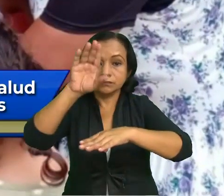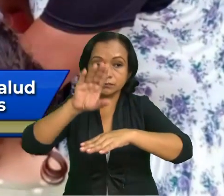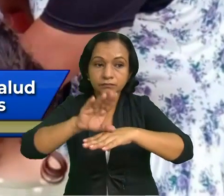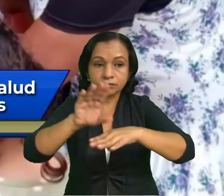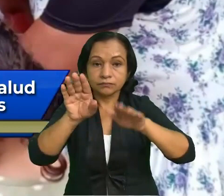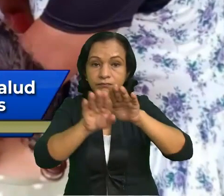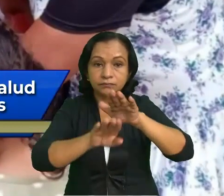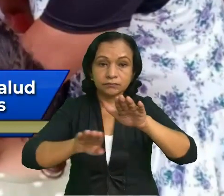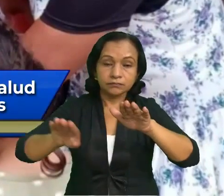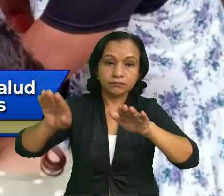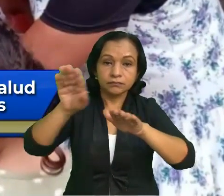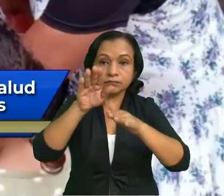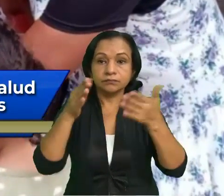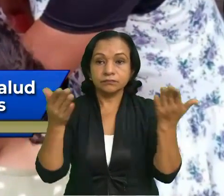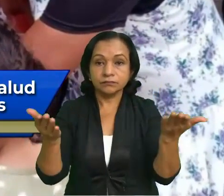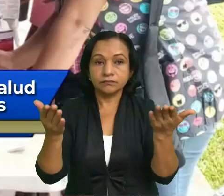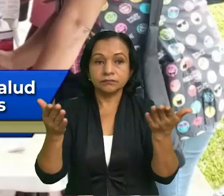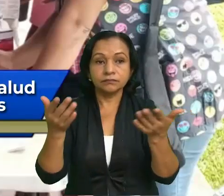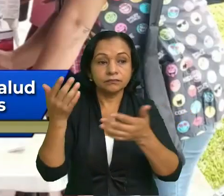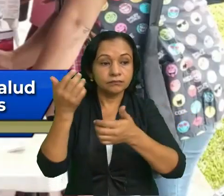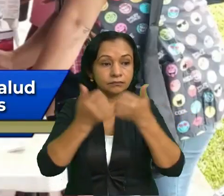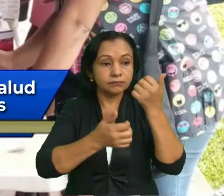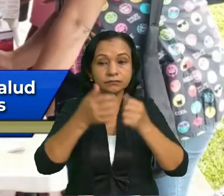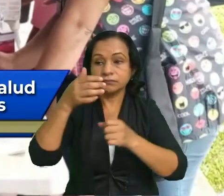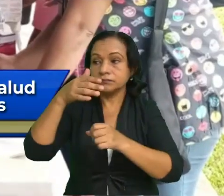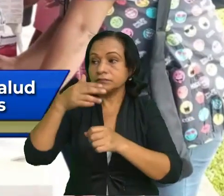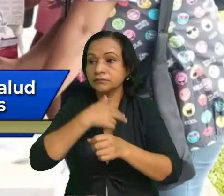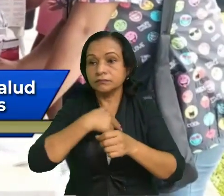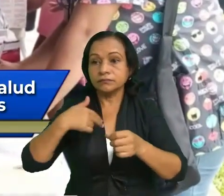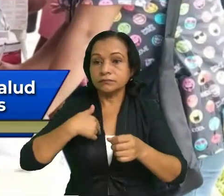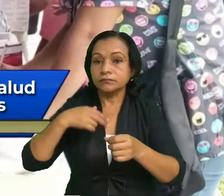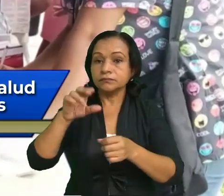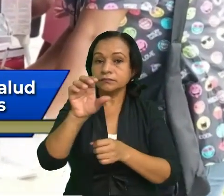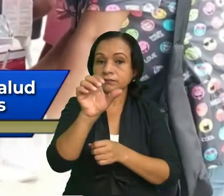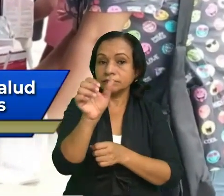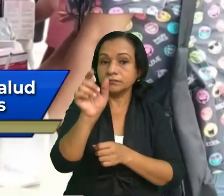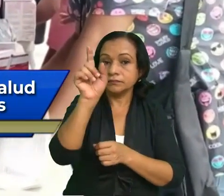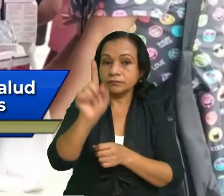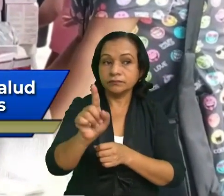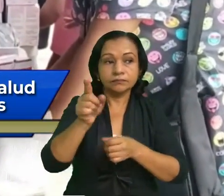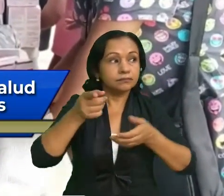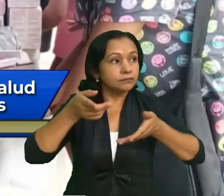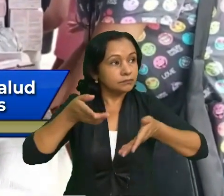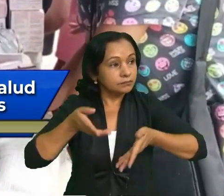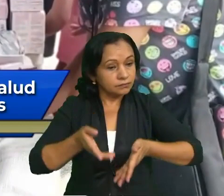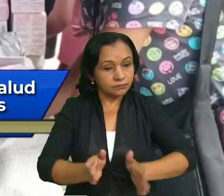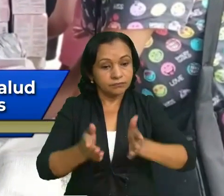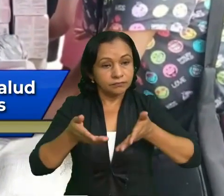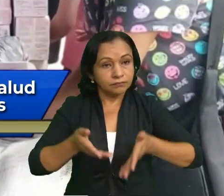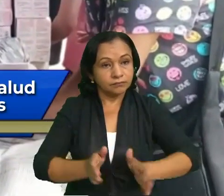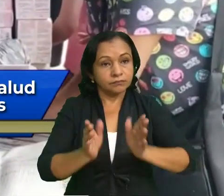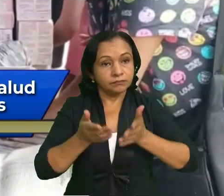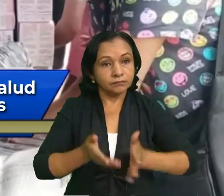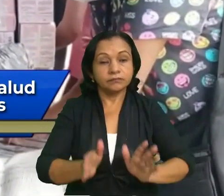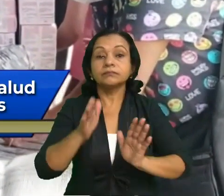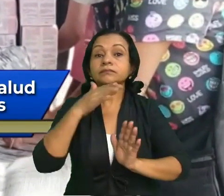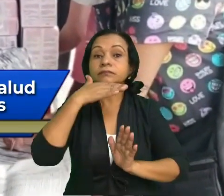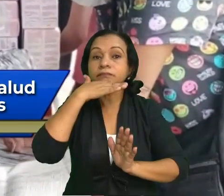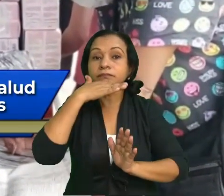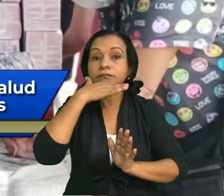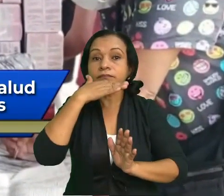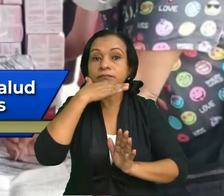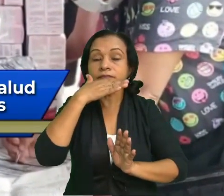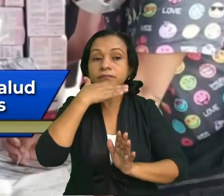de frente sintió esta situación se dieron 61 nacimiento o sea que la parte una situación difícil y compleja